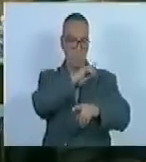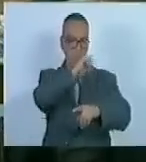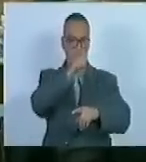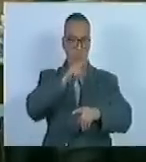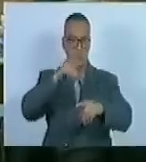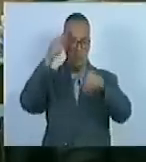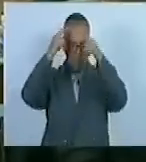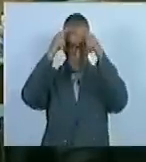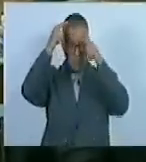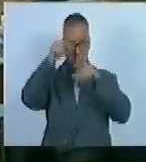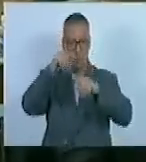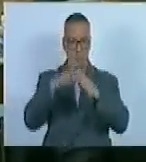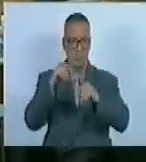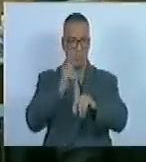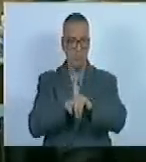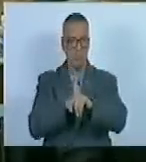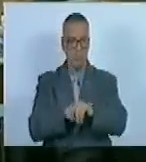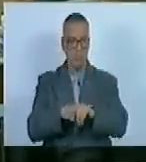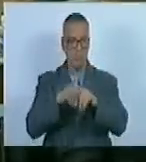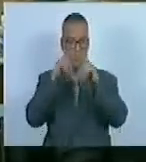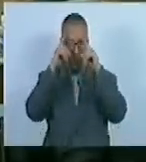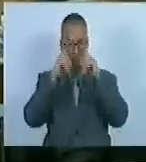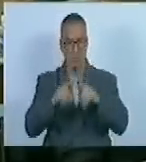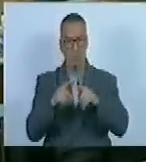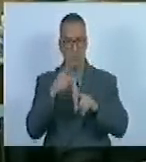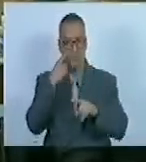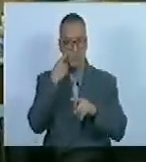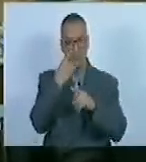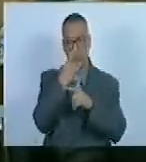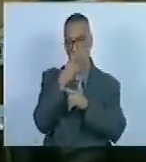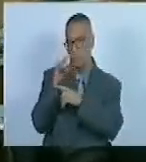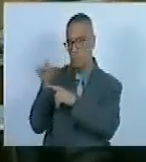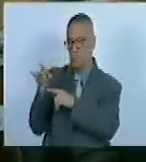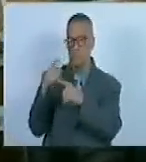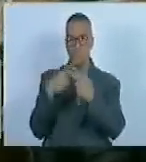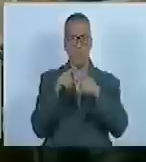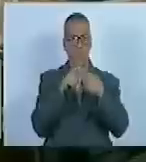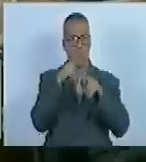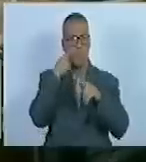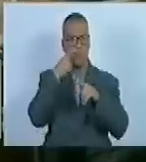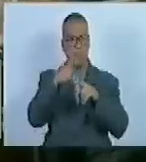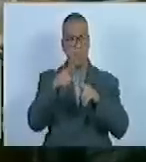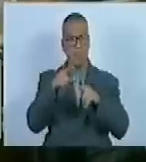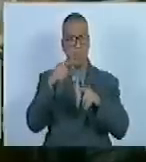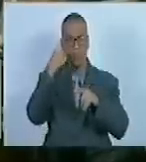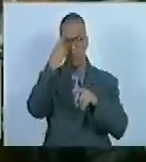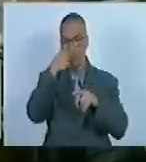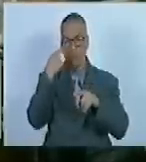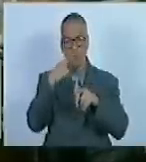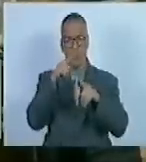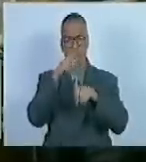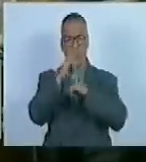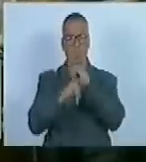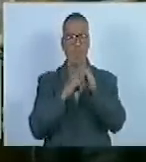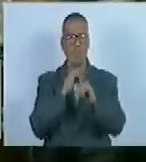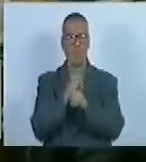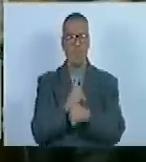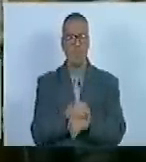que nos llevó en un momento determinado a voltear la mirada hacia otros actores en el escenario internacional.